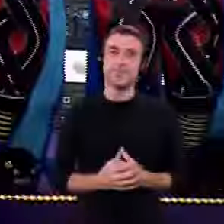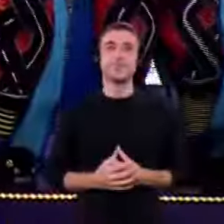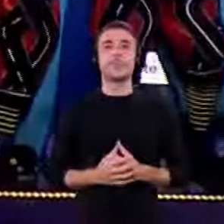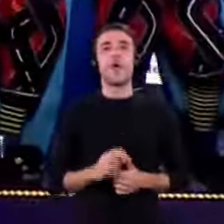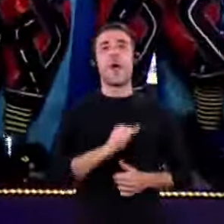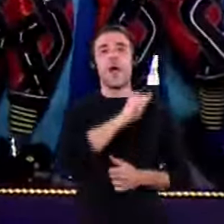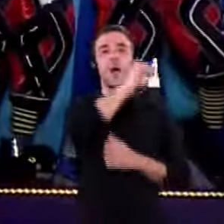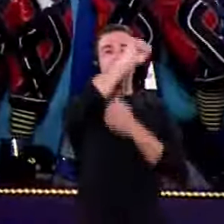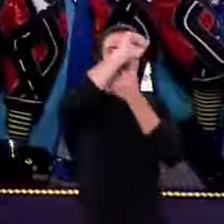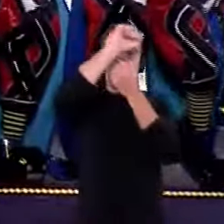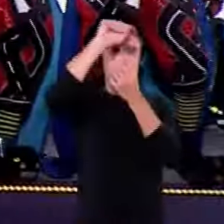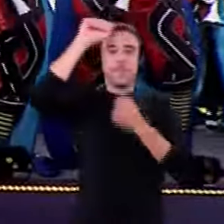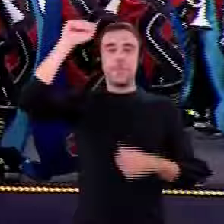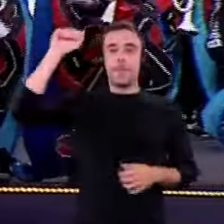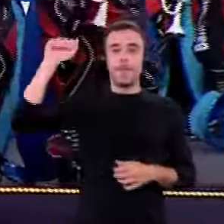murga.